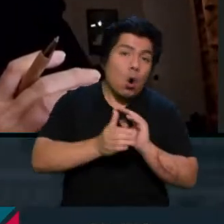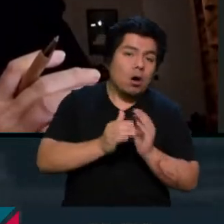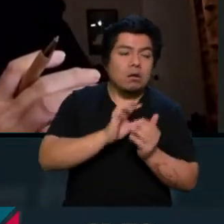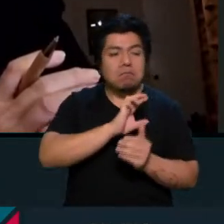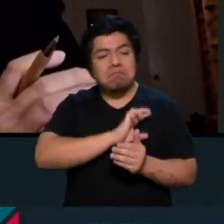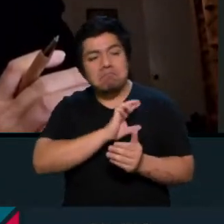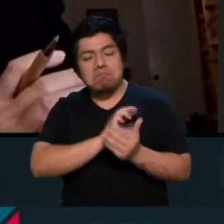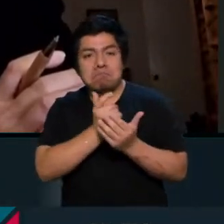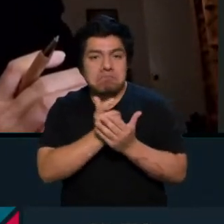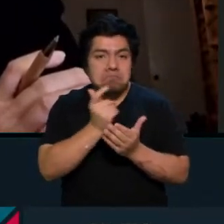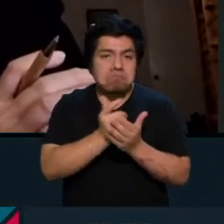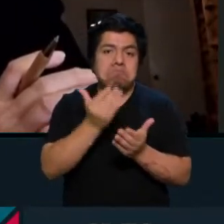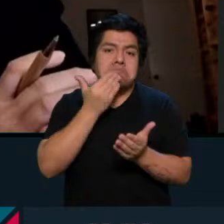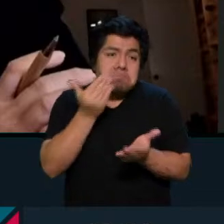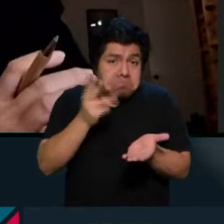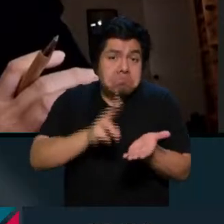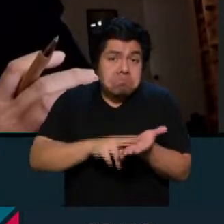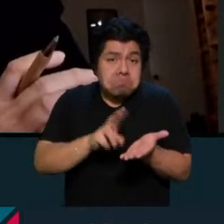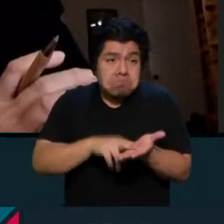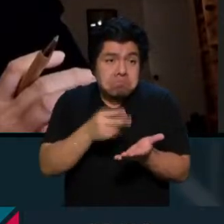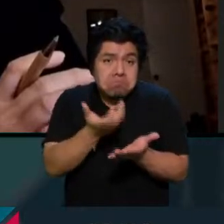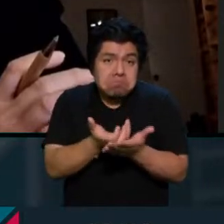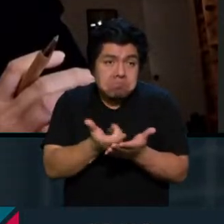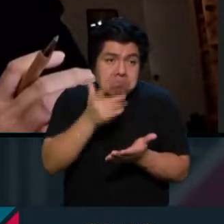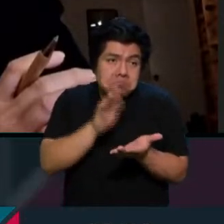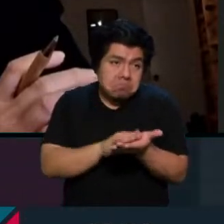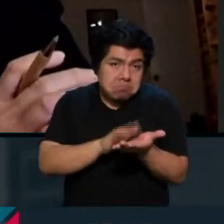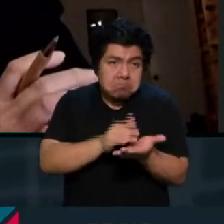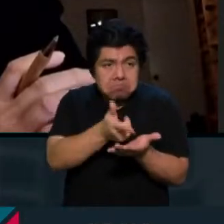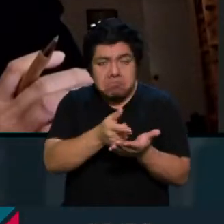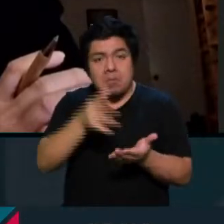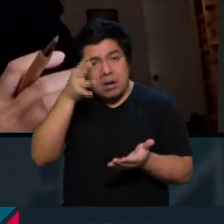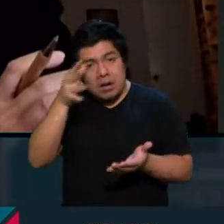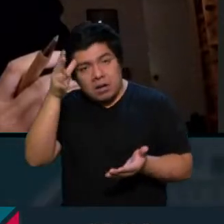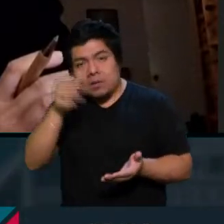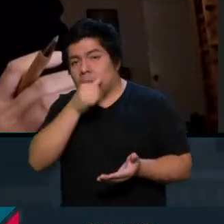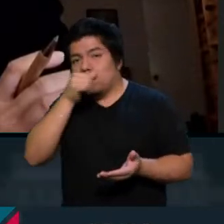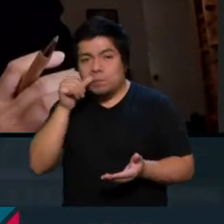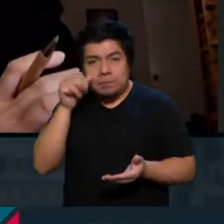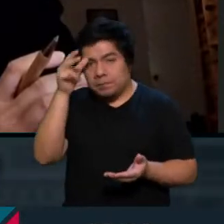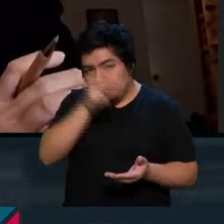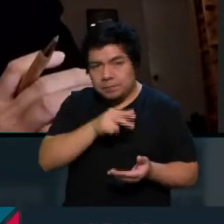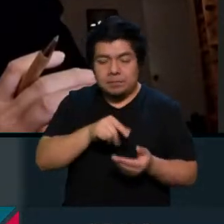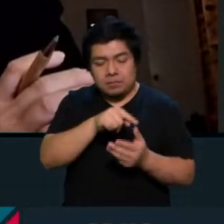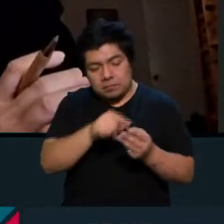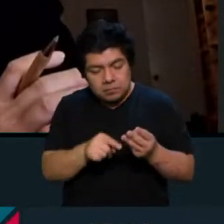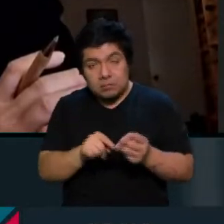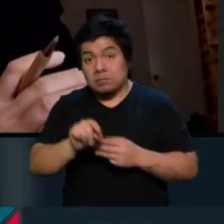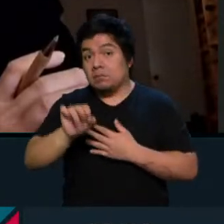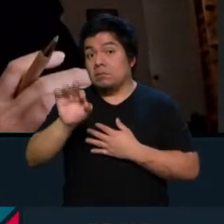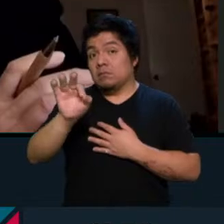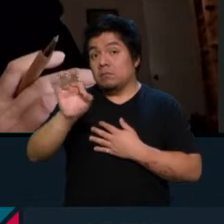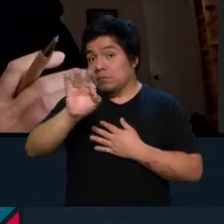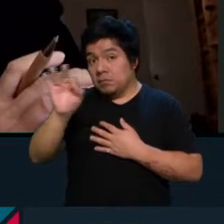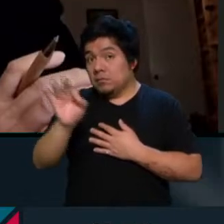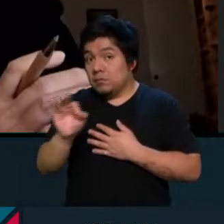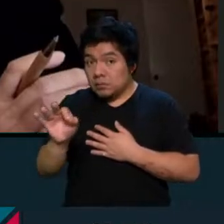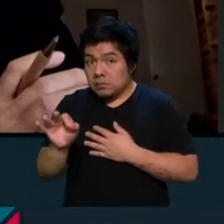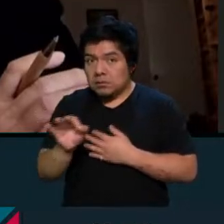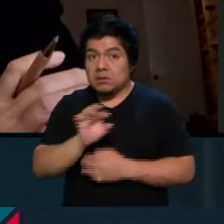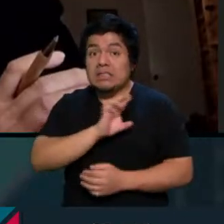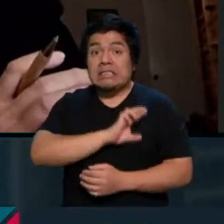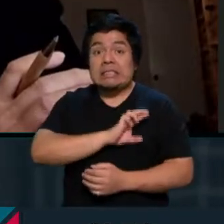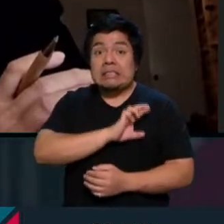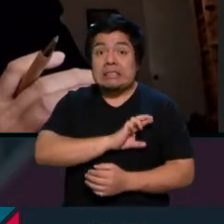precio accesible justamente en estas colonias que usted comentaba, Cuauhtémoc, Benito Juárez, Miguel Hidalgo, donde ya el 40% de la vivienda es de